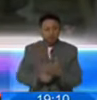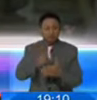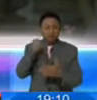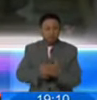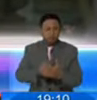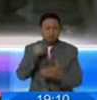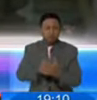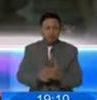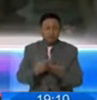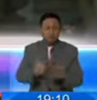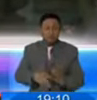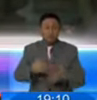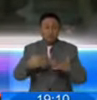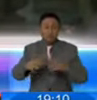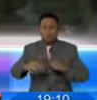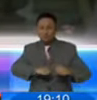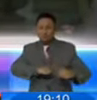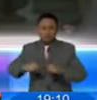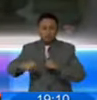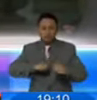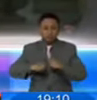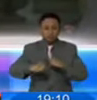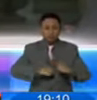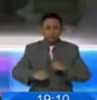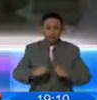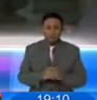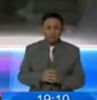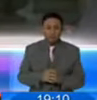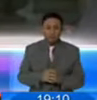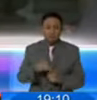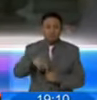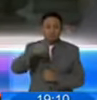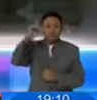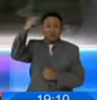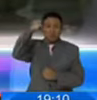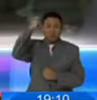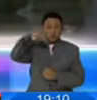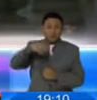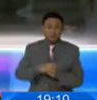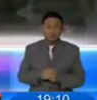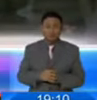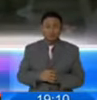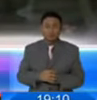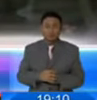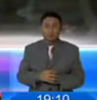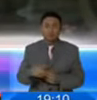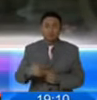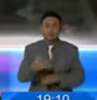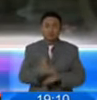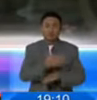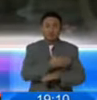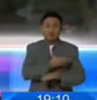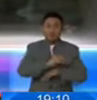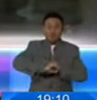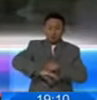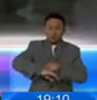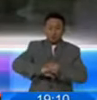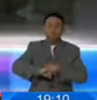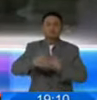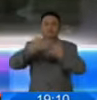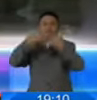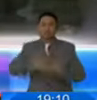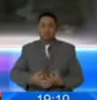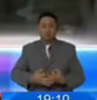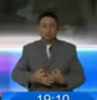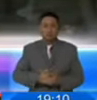hacer todos los esfuerzos porque este gobierno cumpla democráticamente con